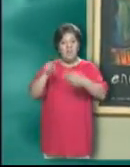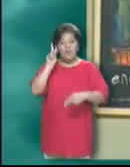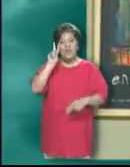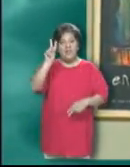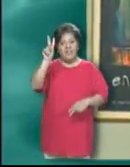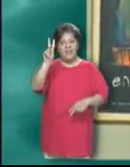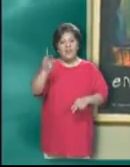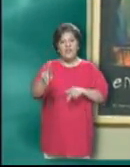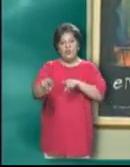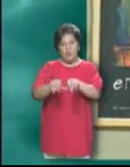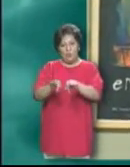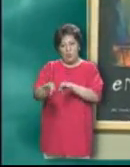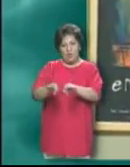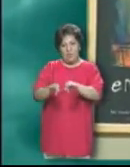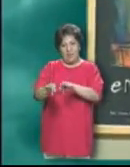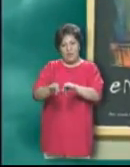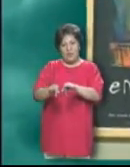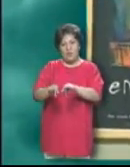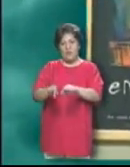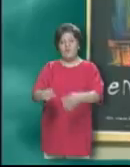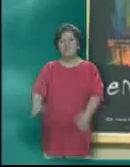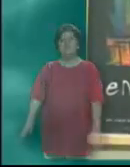jóvenes.